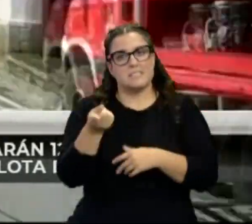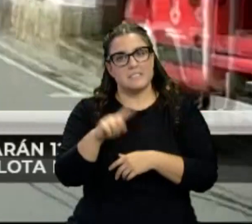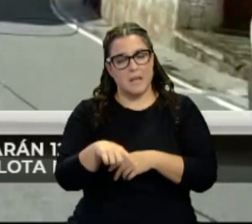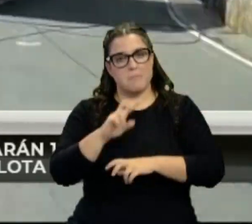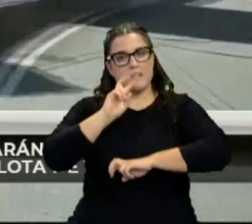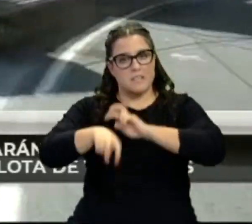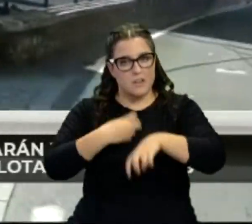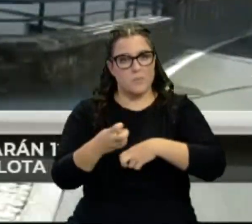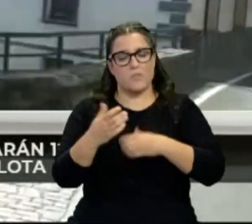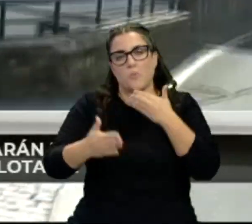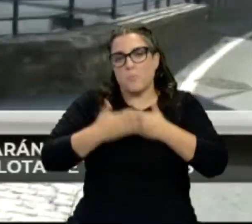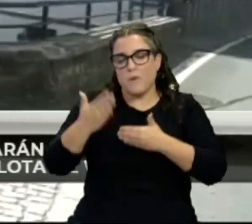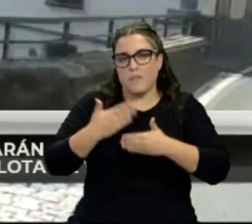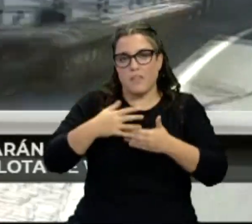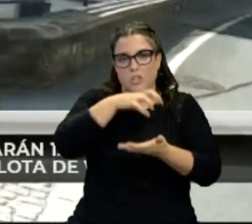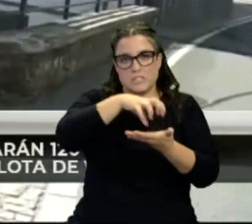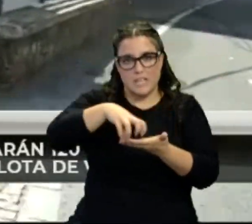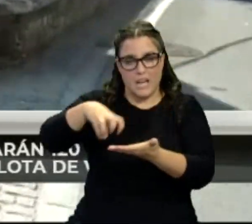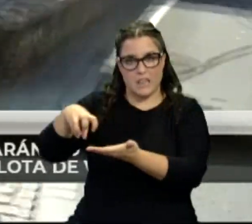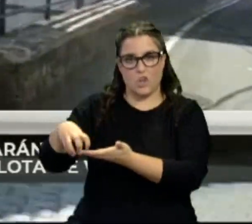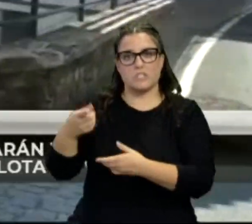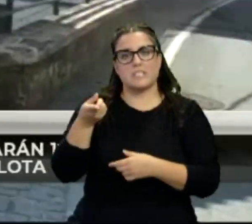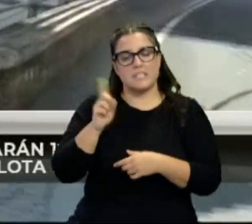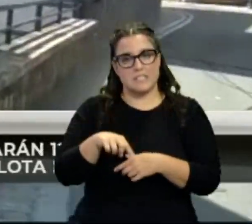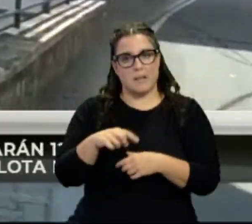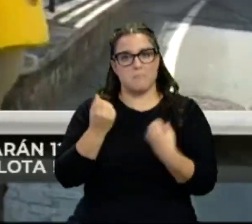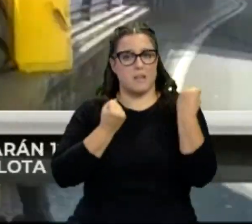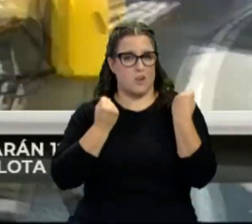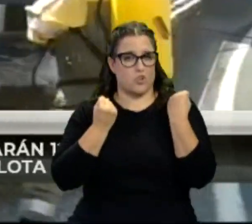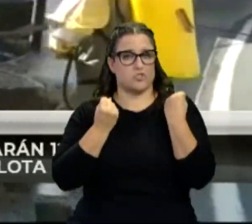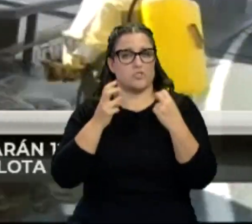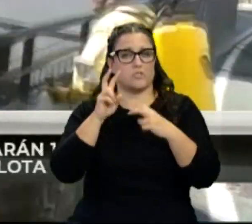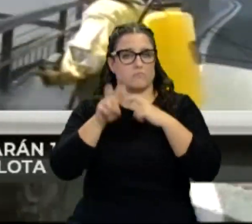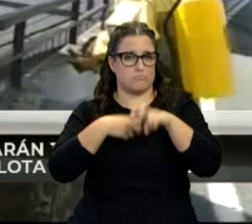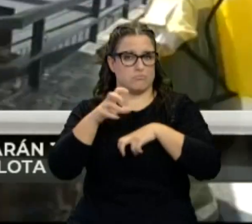renovación y modernización de instalaciones y parques, así como la flota de vehículos.